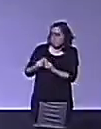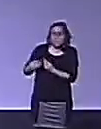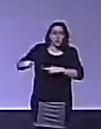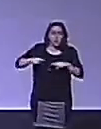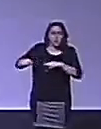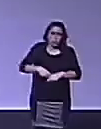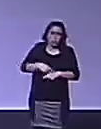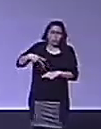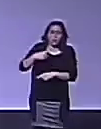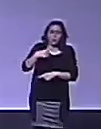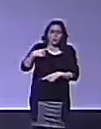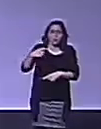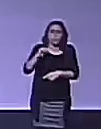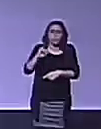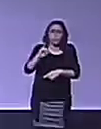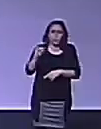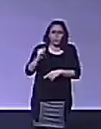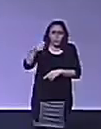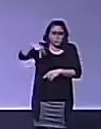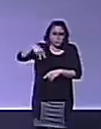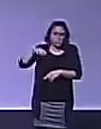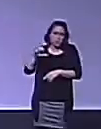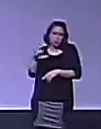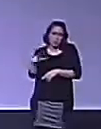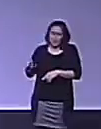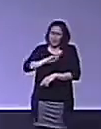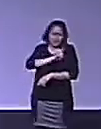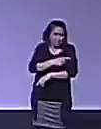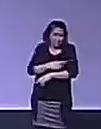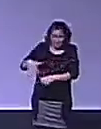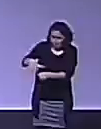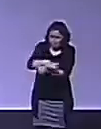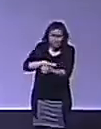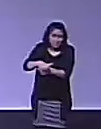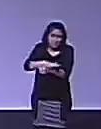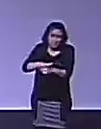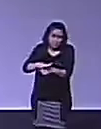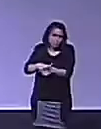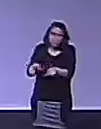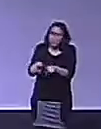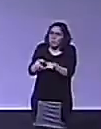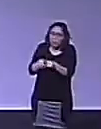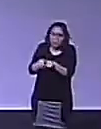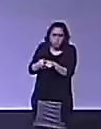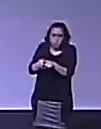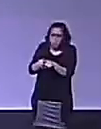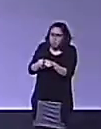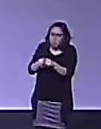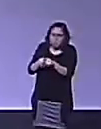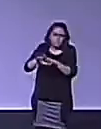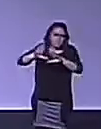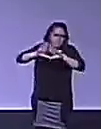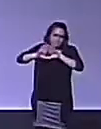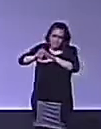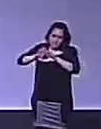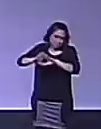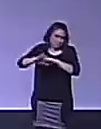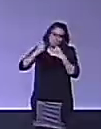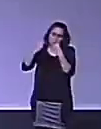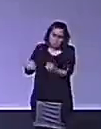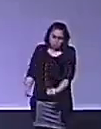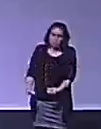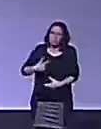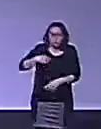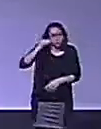es una militante feminista en el deporte, y creo que eso también está ayudando mucho a que la prioridad política se sitúe en el campo del deporte en